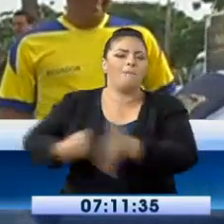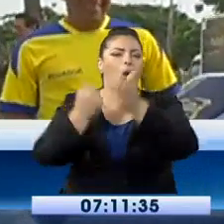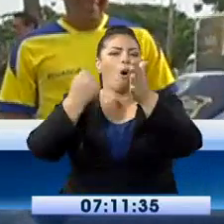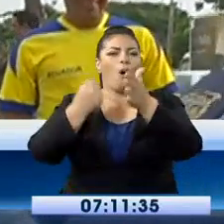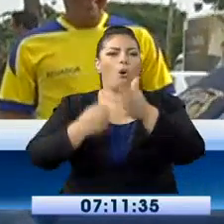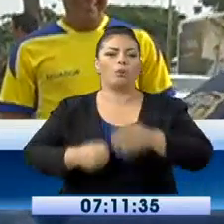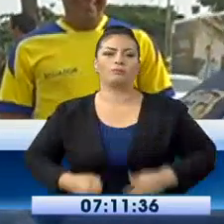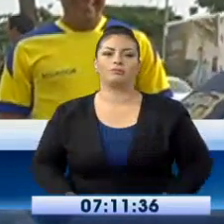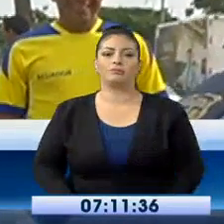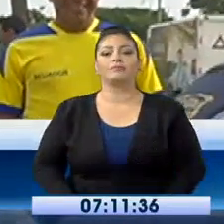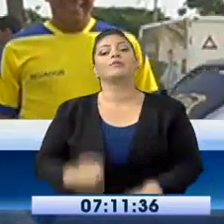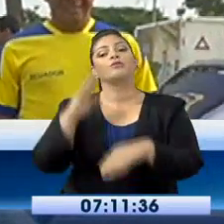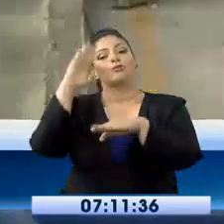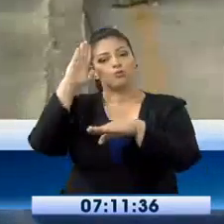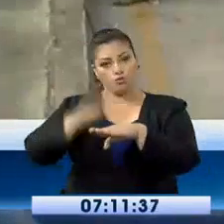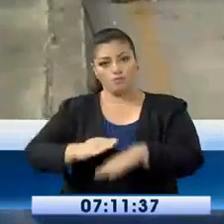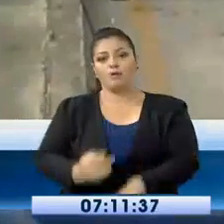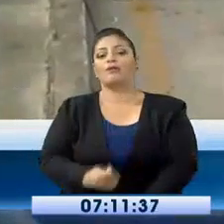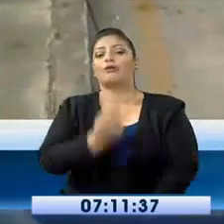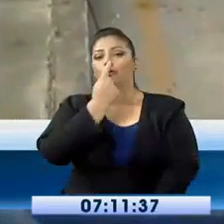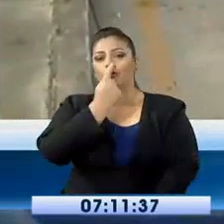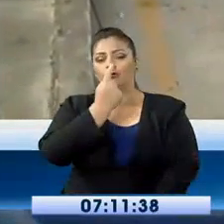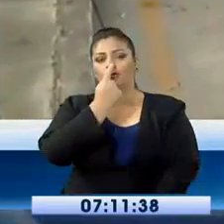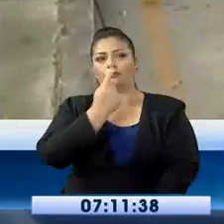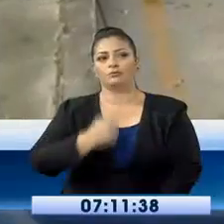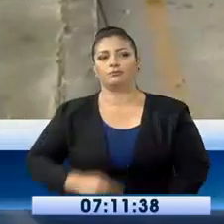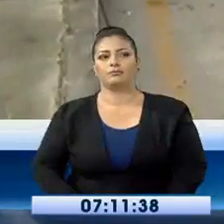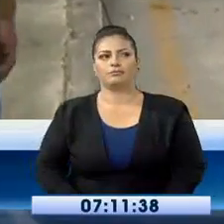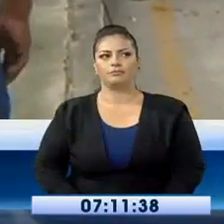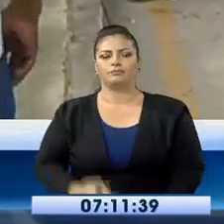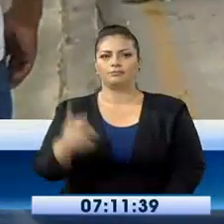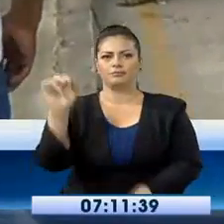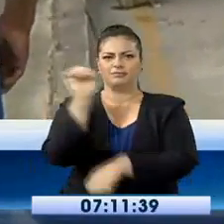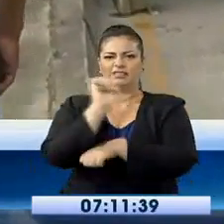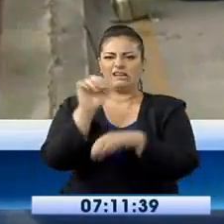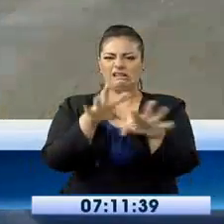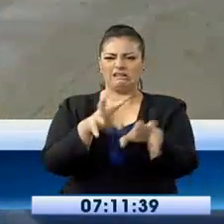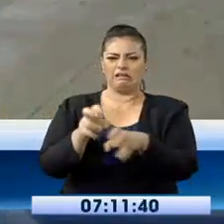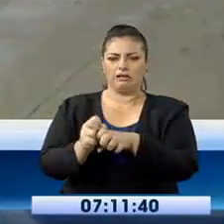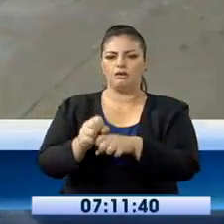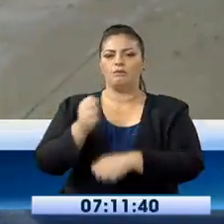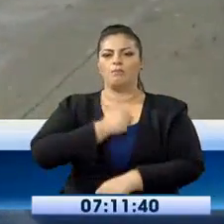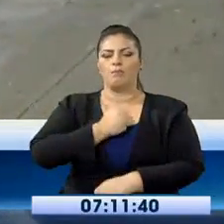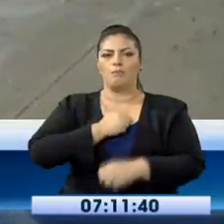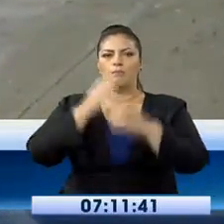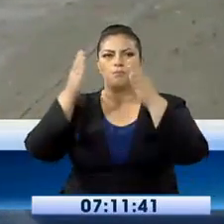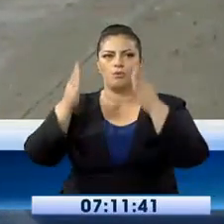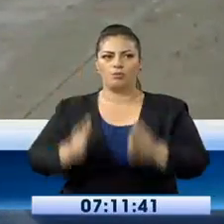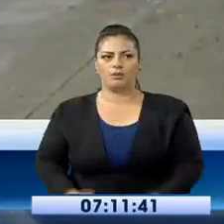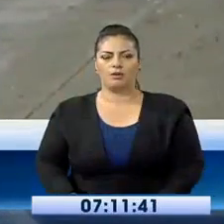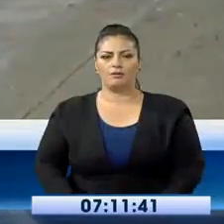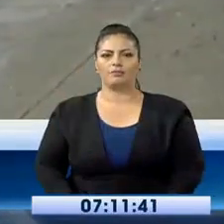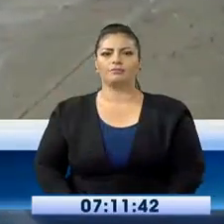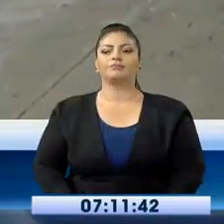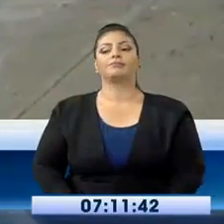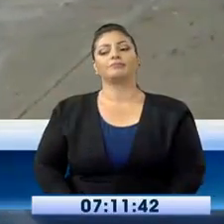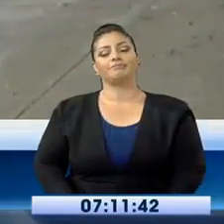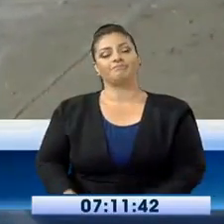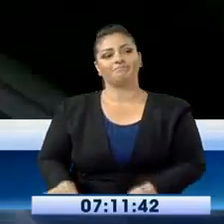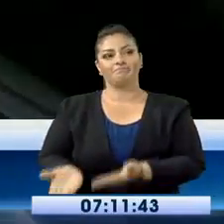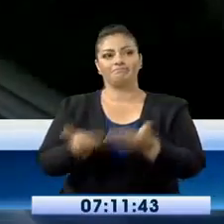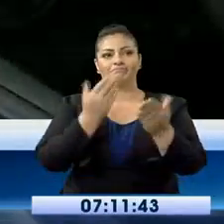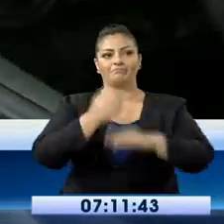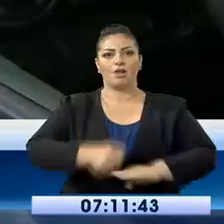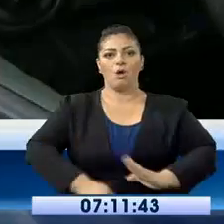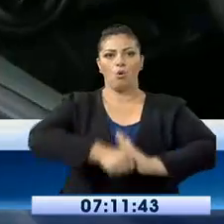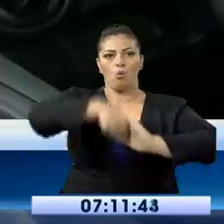la curiosidad de la gente. Los propietarios de los vehículos involucrados en este segundo accidente deberán presentarse ante un